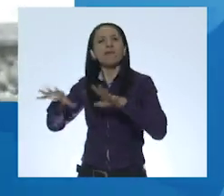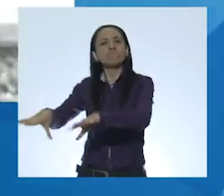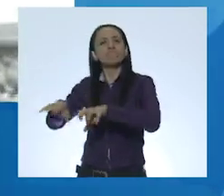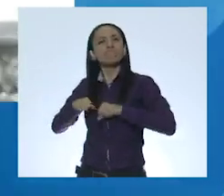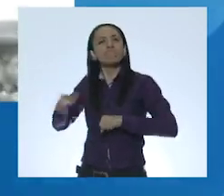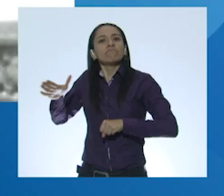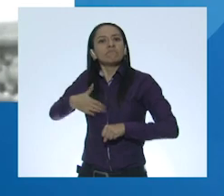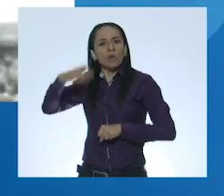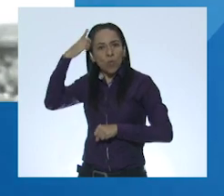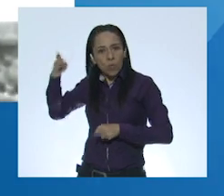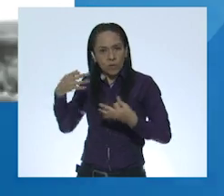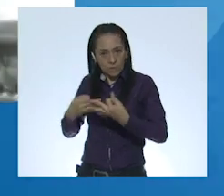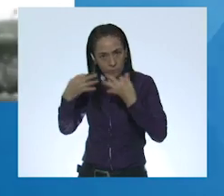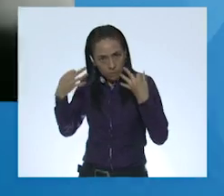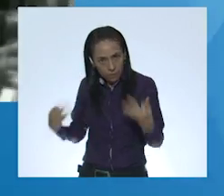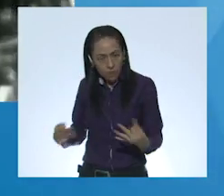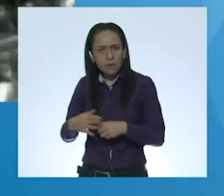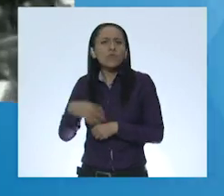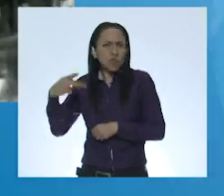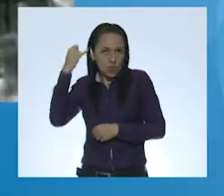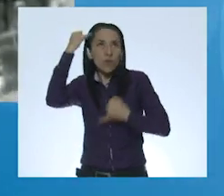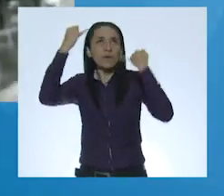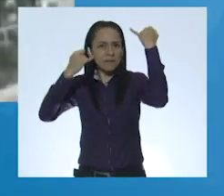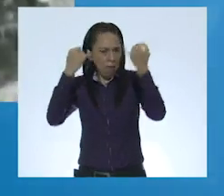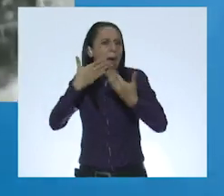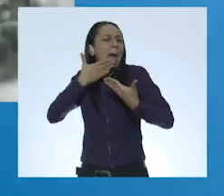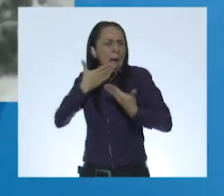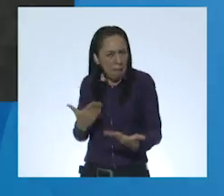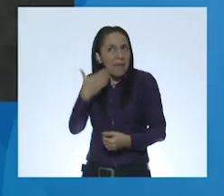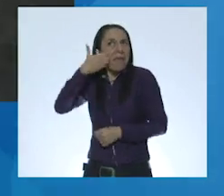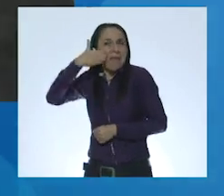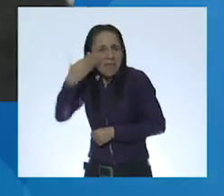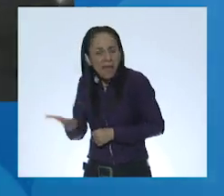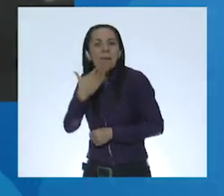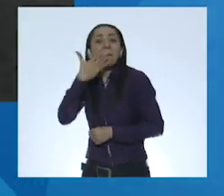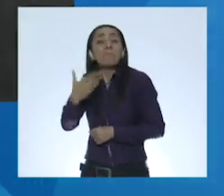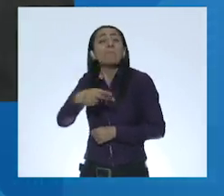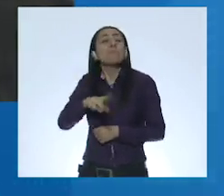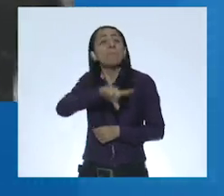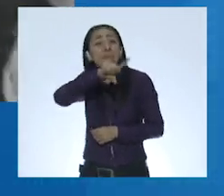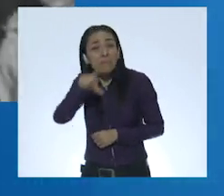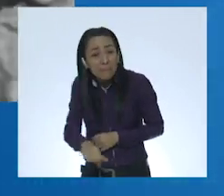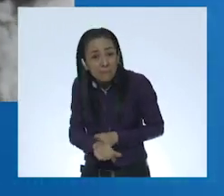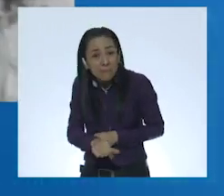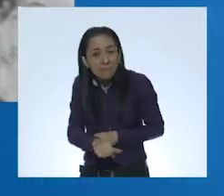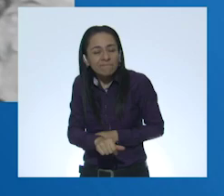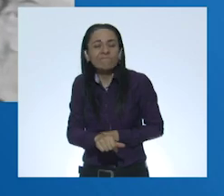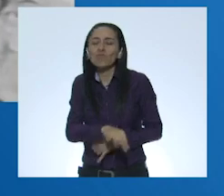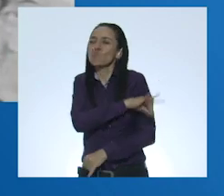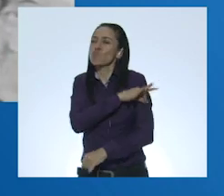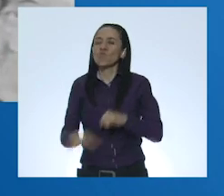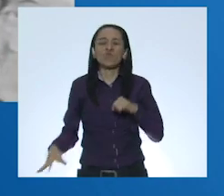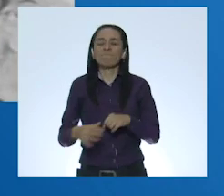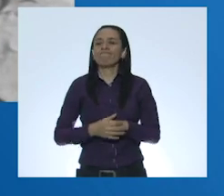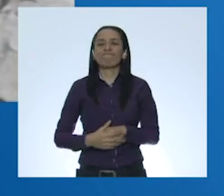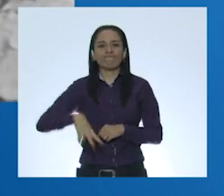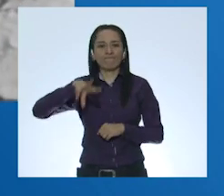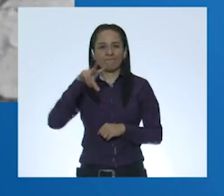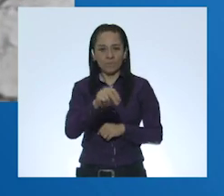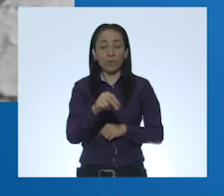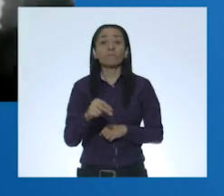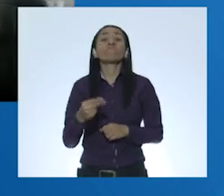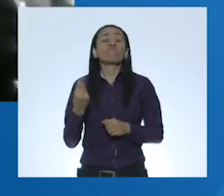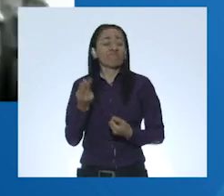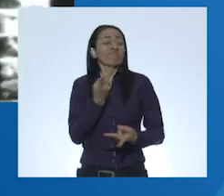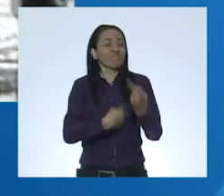Sin duda, las intenciones eran buenas, pero el resultado no lo fueron tanto. Para muchos especialistas,